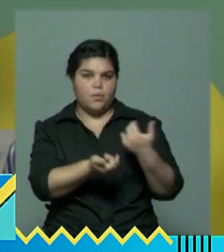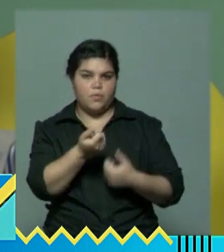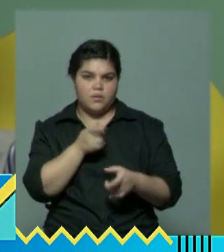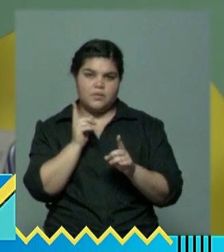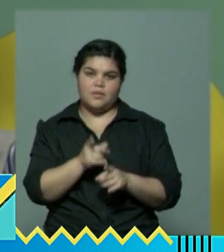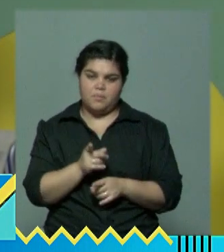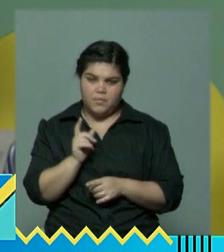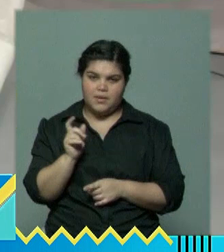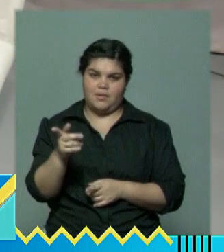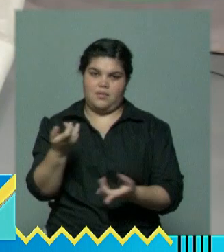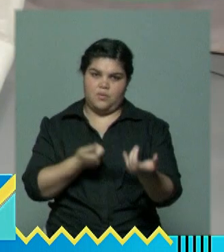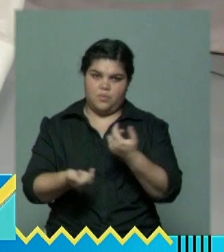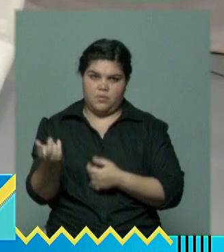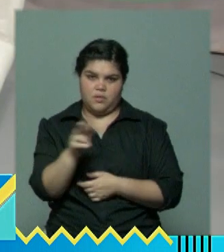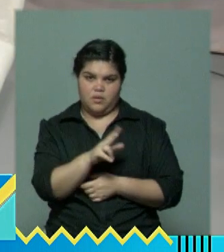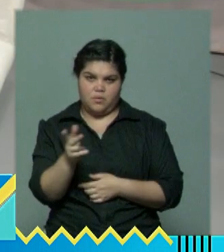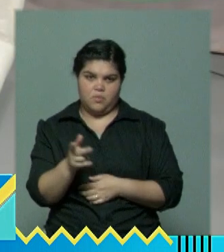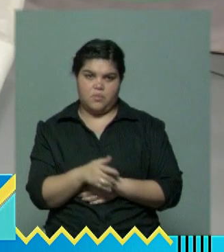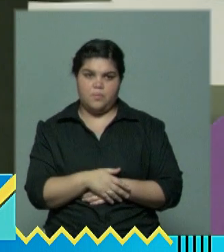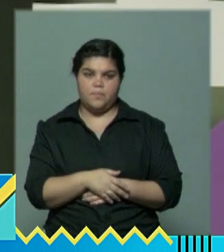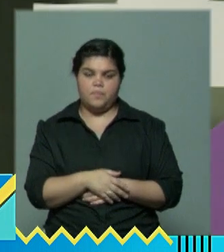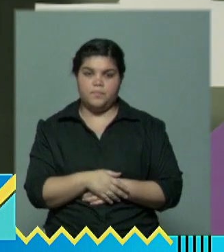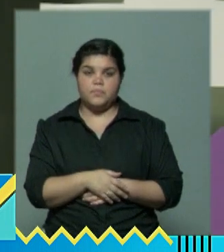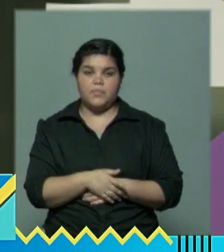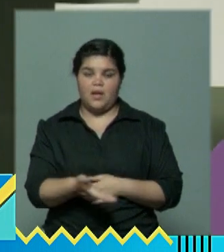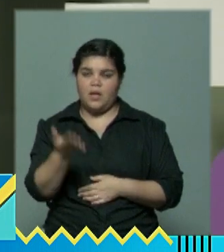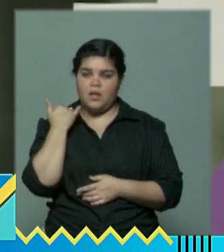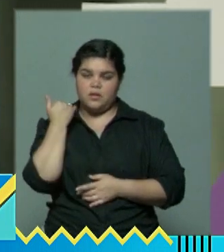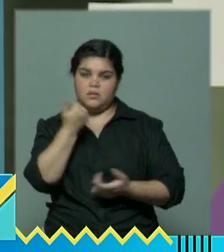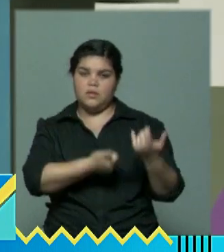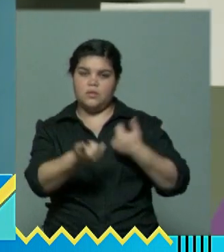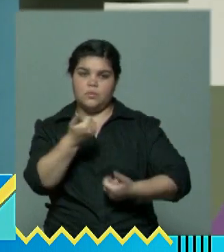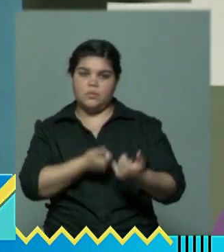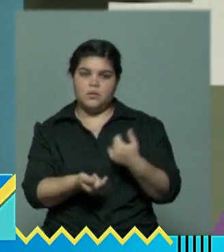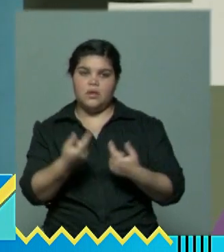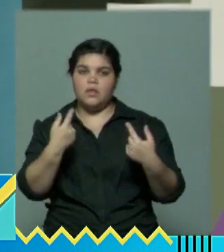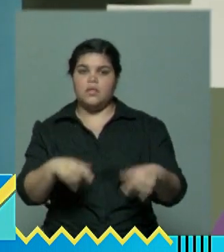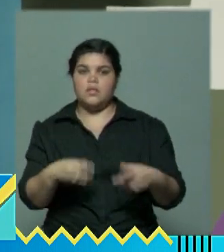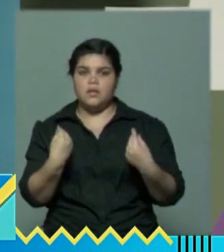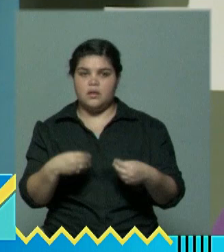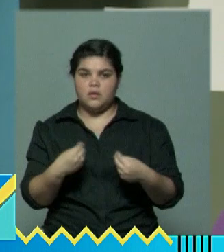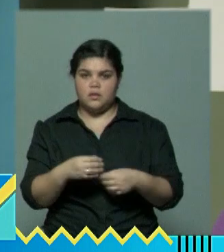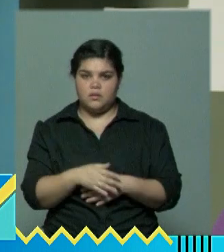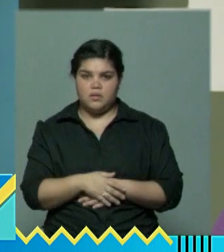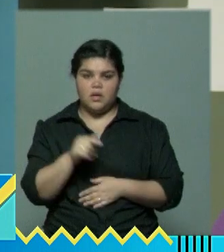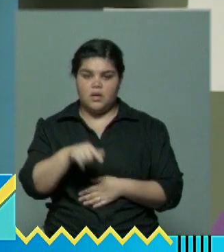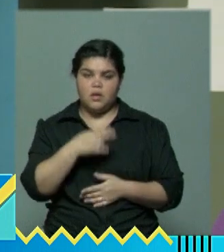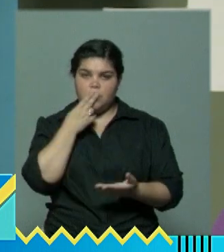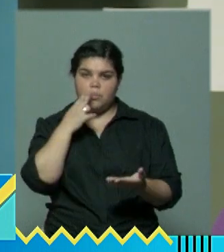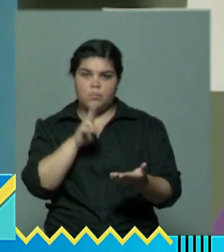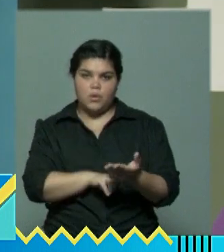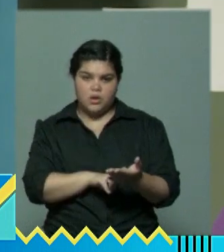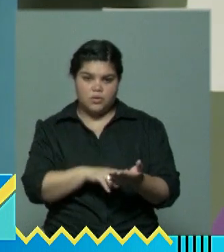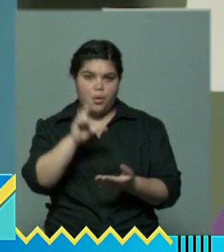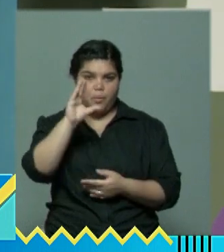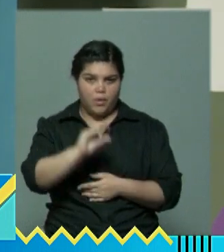lo que vos habías anunciado, mencionado, mejor dicho, anteriormente, el tema de las bajas, digamos, en los aspectos tributarios que de algún modo nos compete a